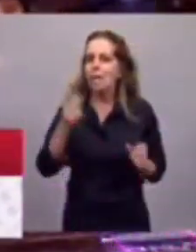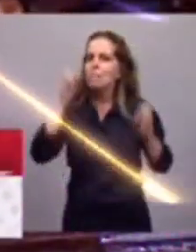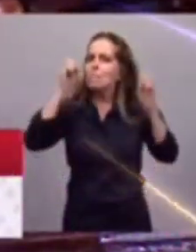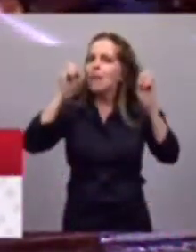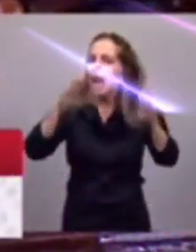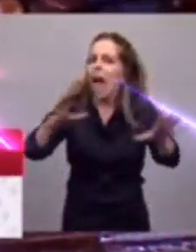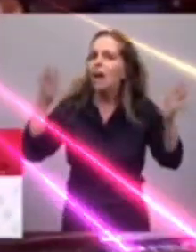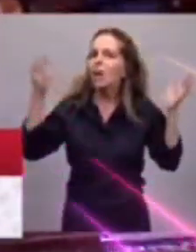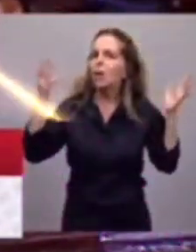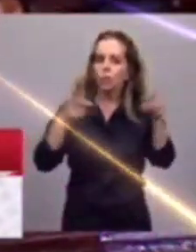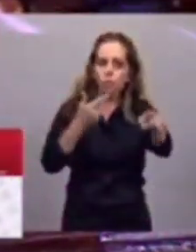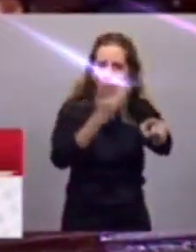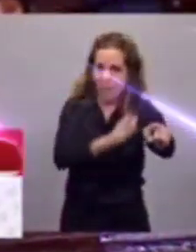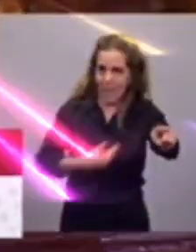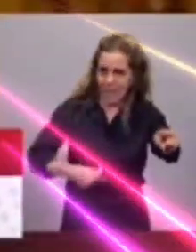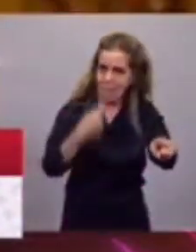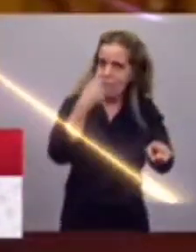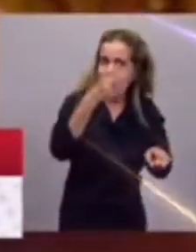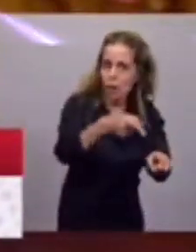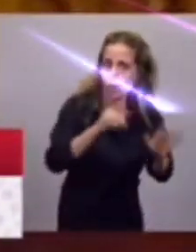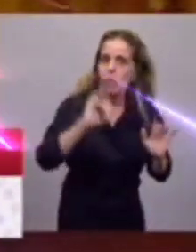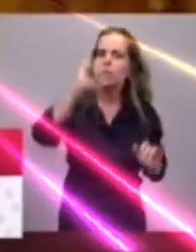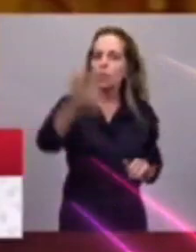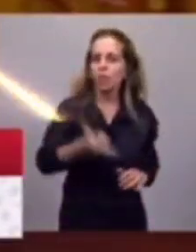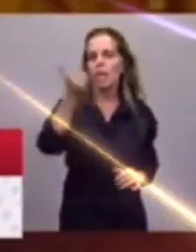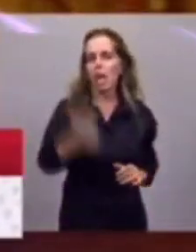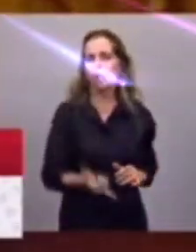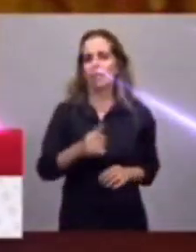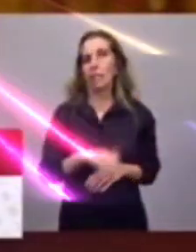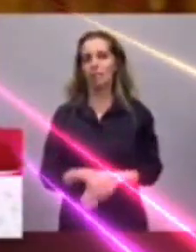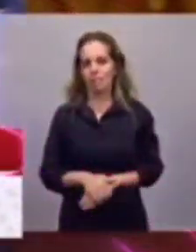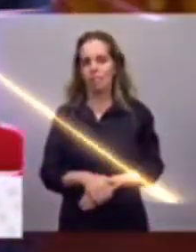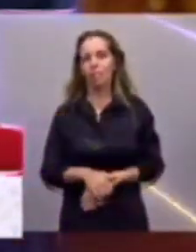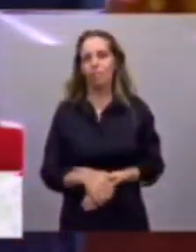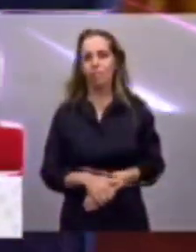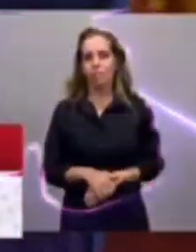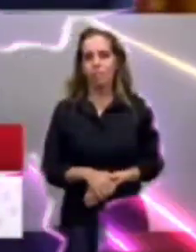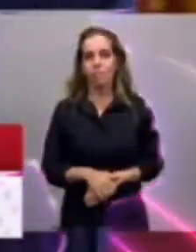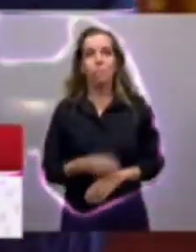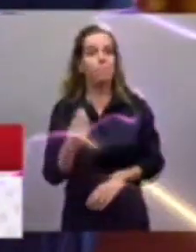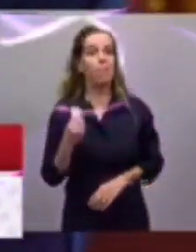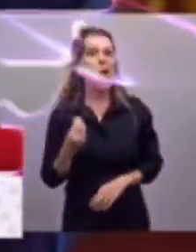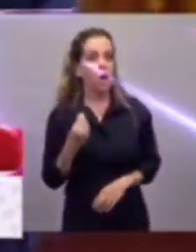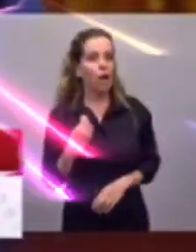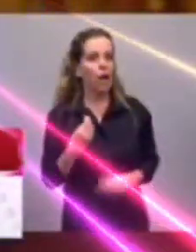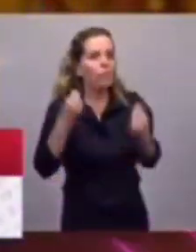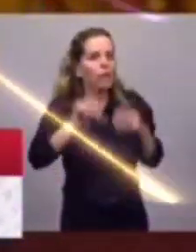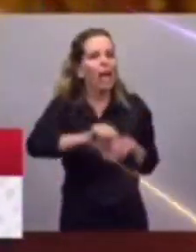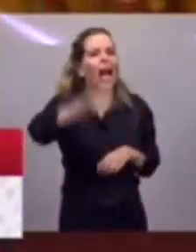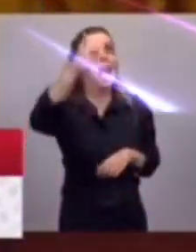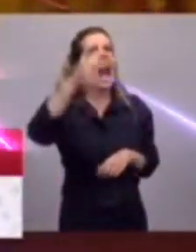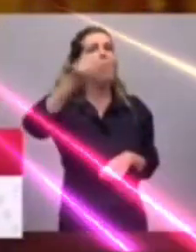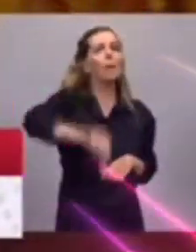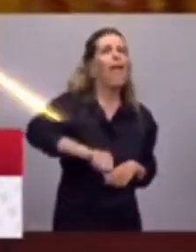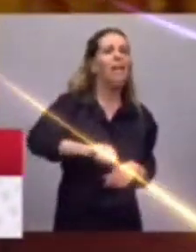presidente? Mira. Existen. Sí. Porque la victoria no